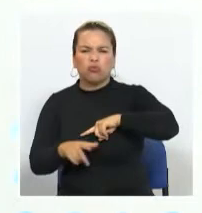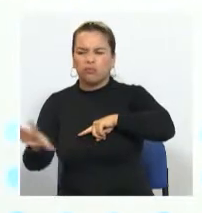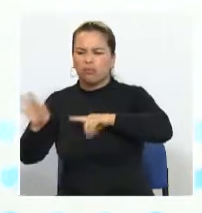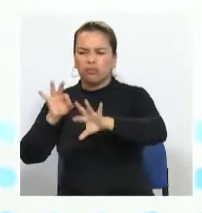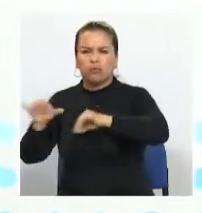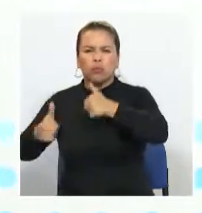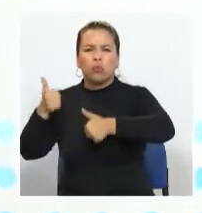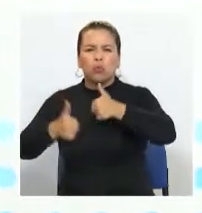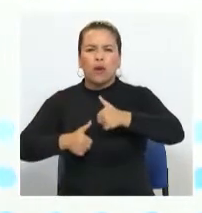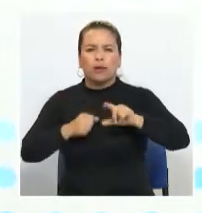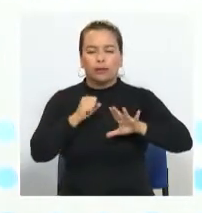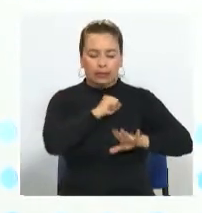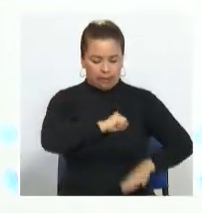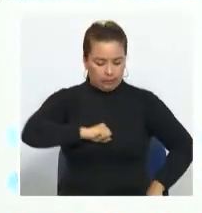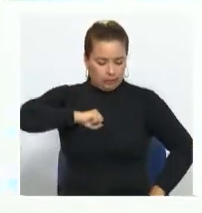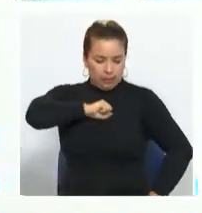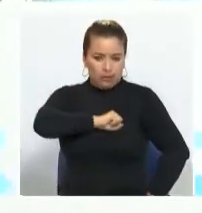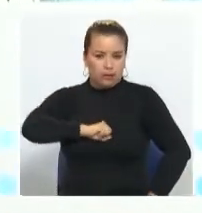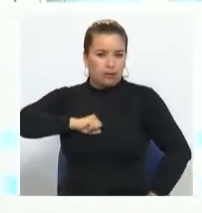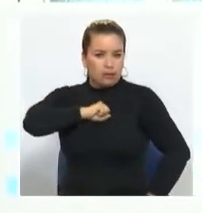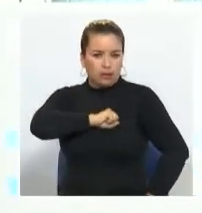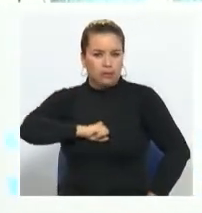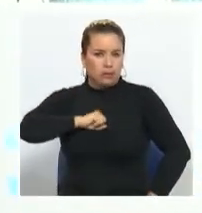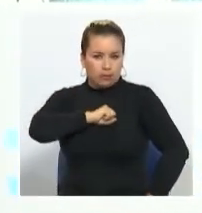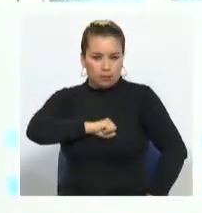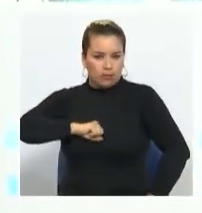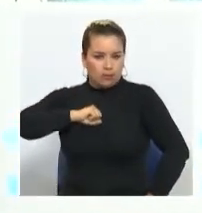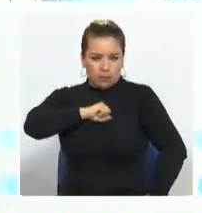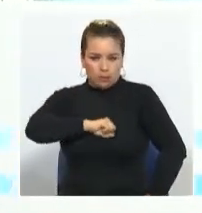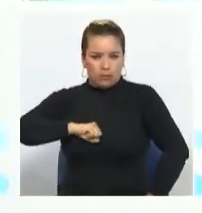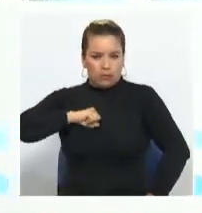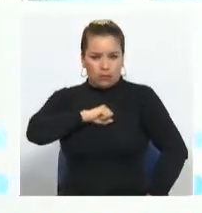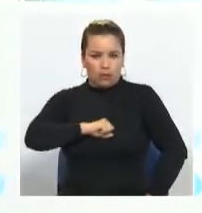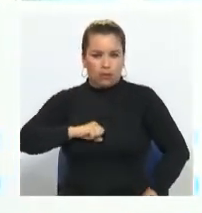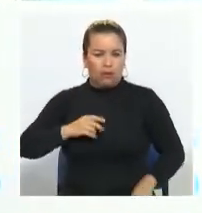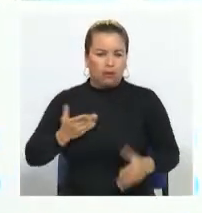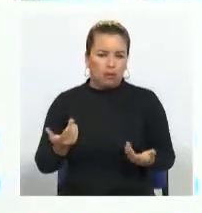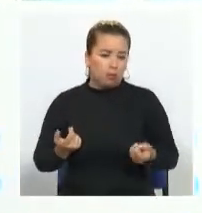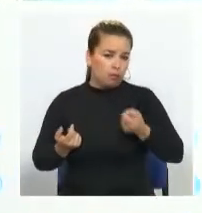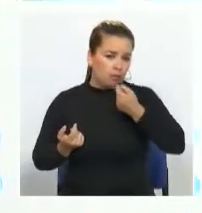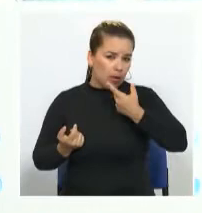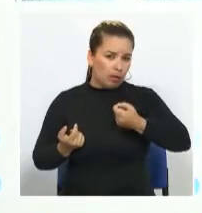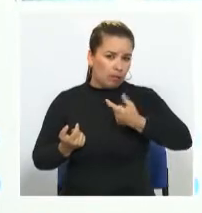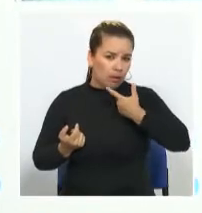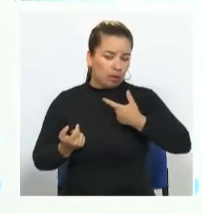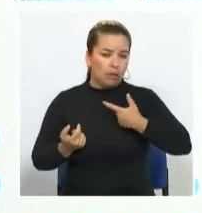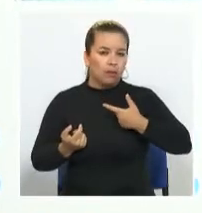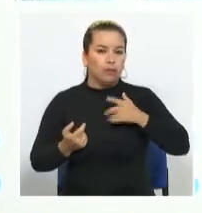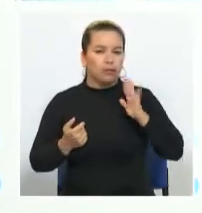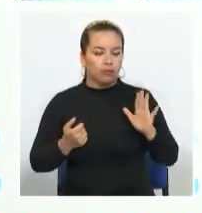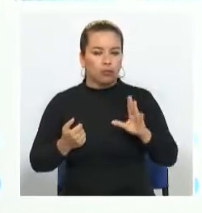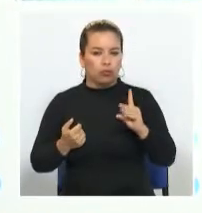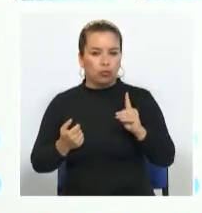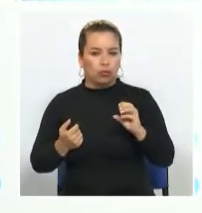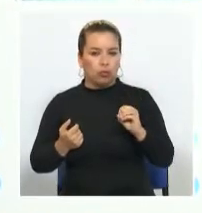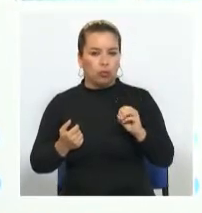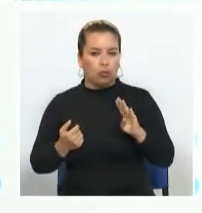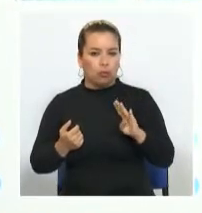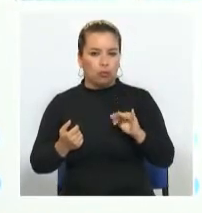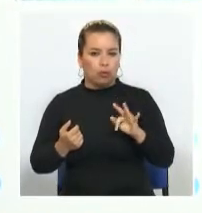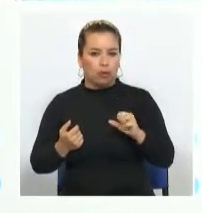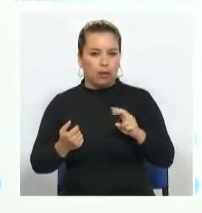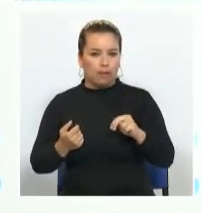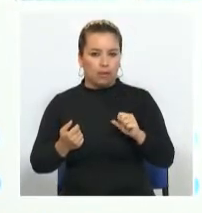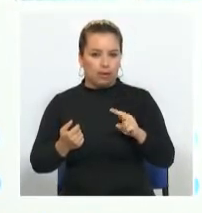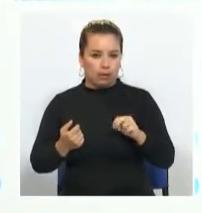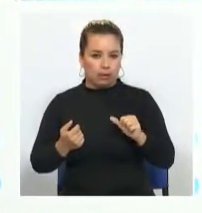ecocardiograma de estrés farmacológico, que generalmente lo hacemos con un medicamento denominado dobutamina. Esa dobutamina lo que hace